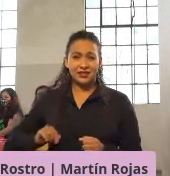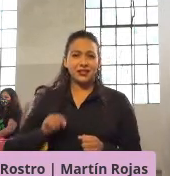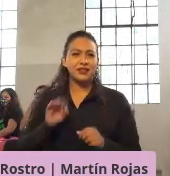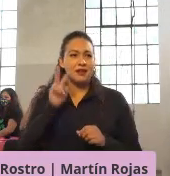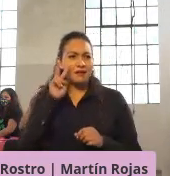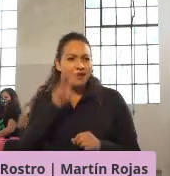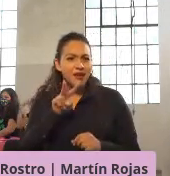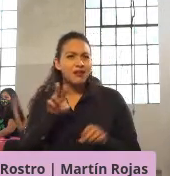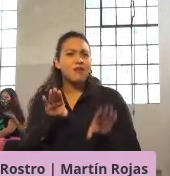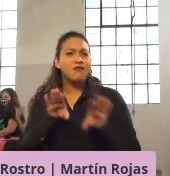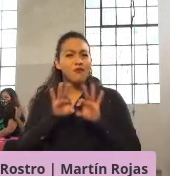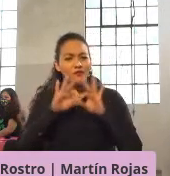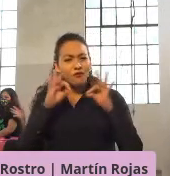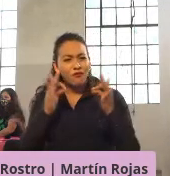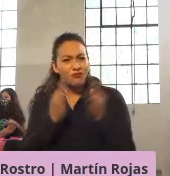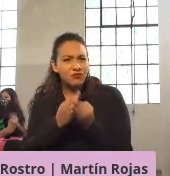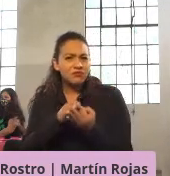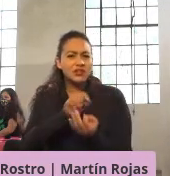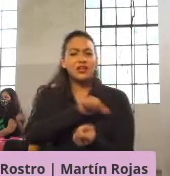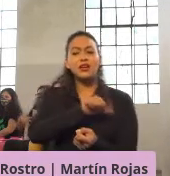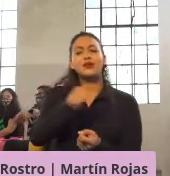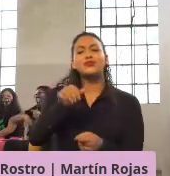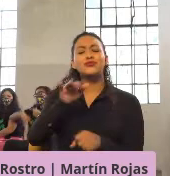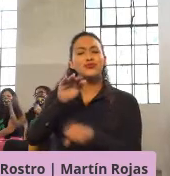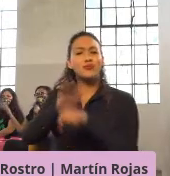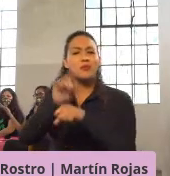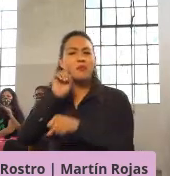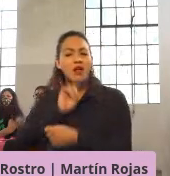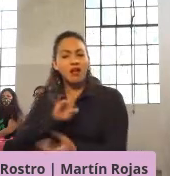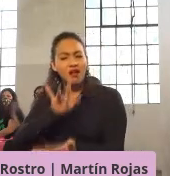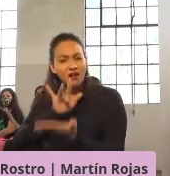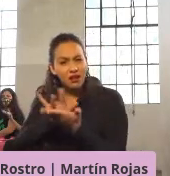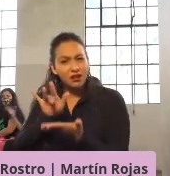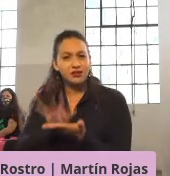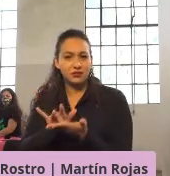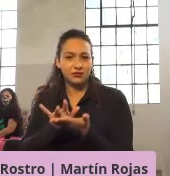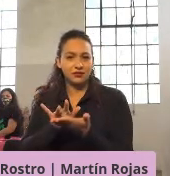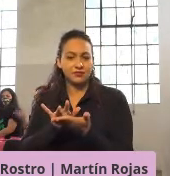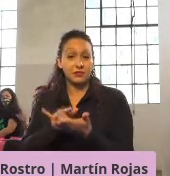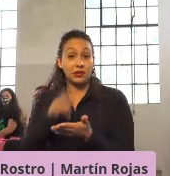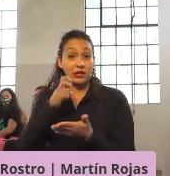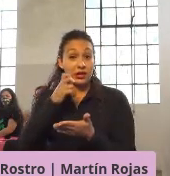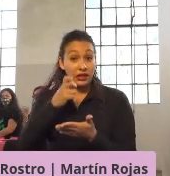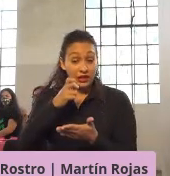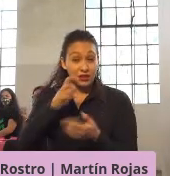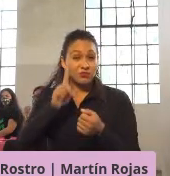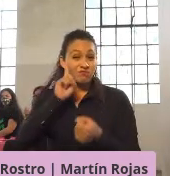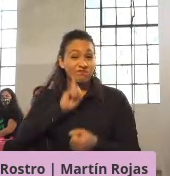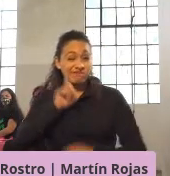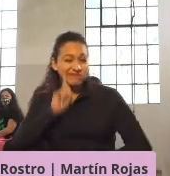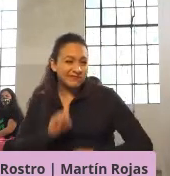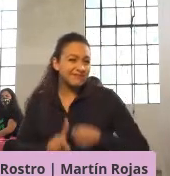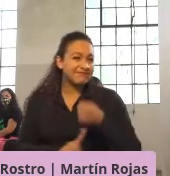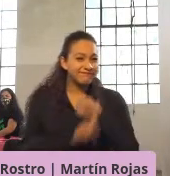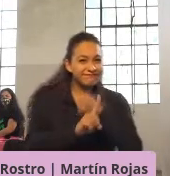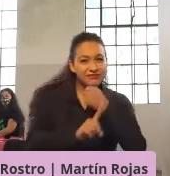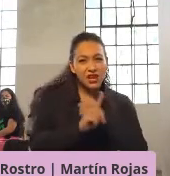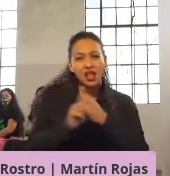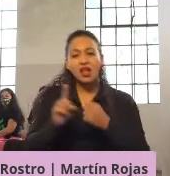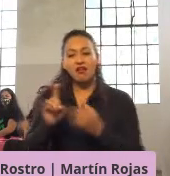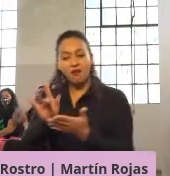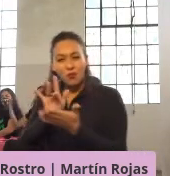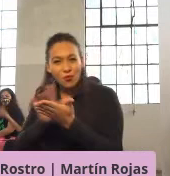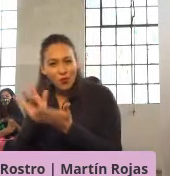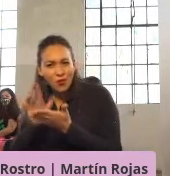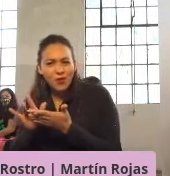me activa, y pues las activaciones pues son escalables, ¿no? O sea, van desde entre